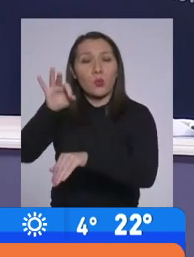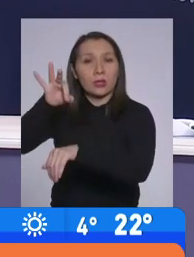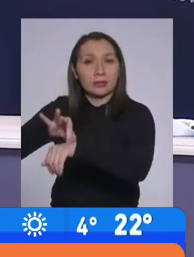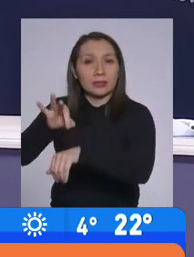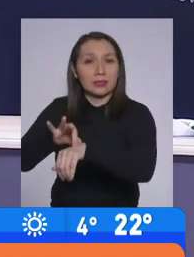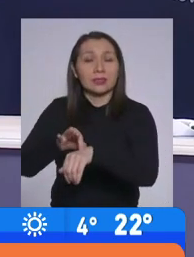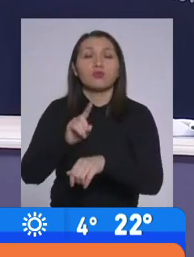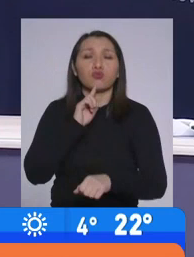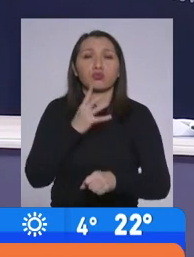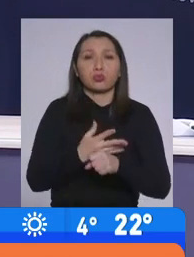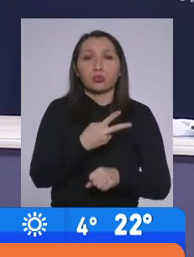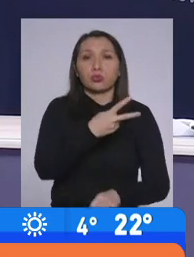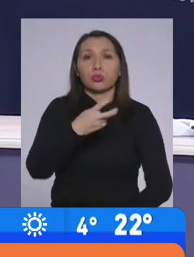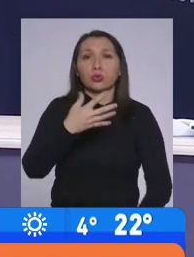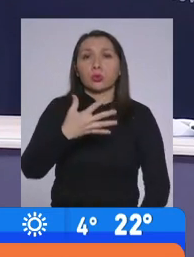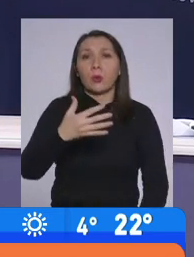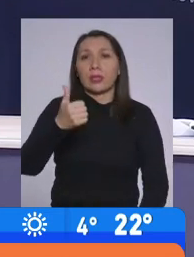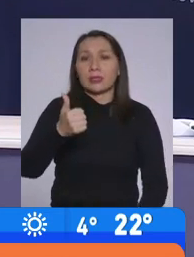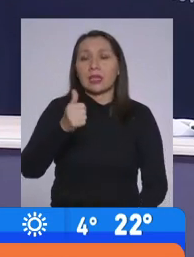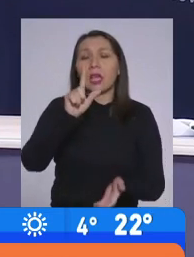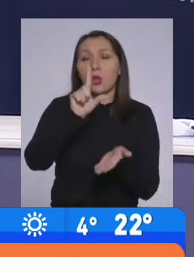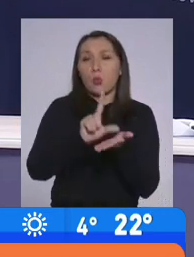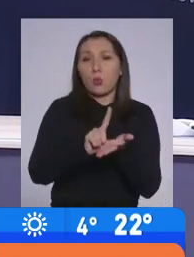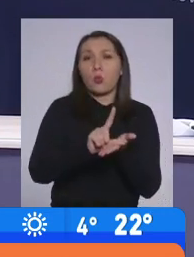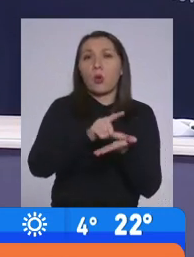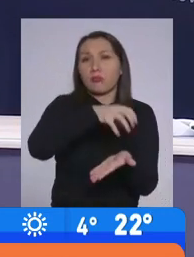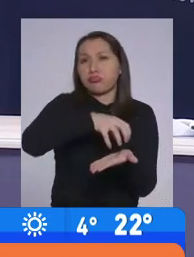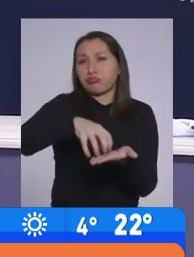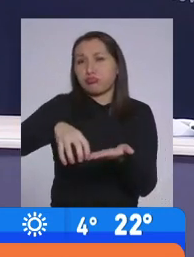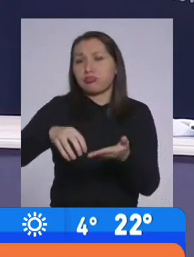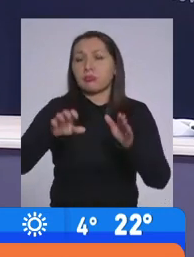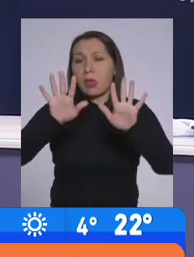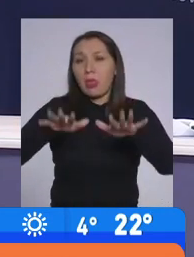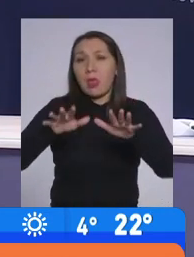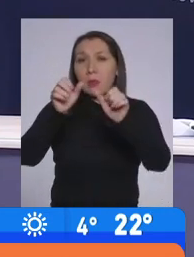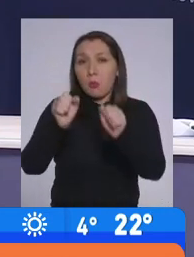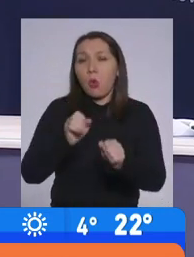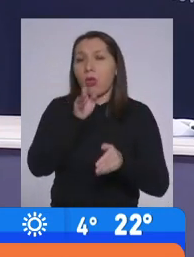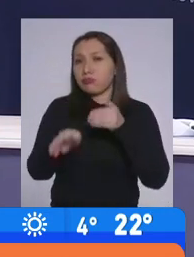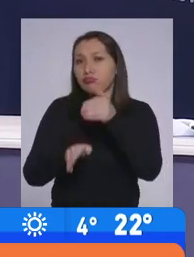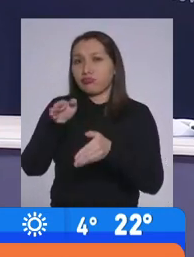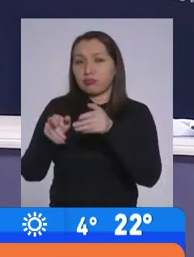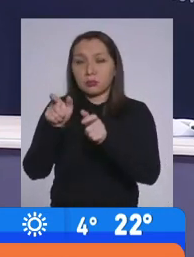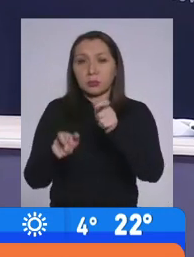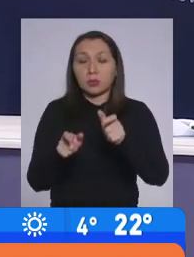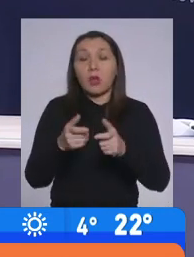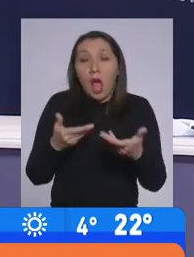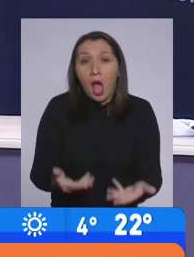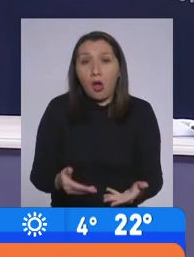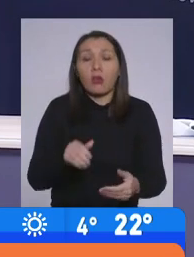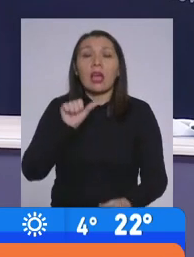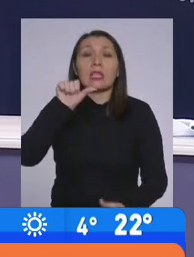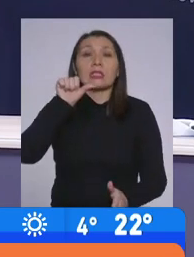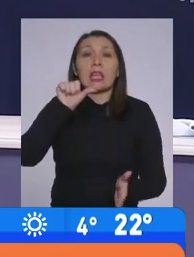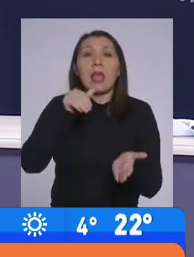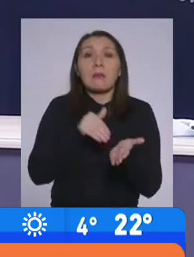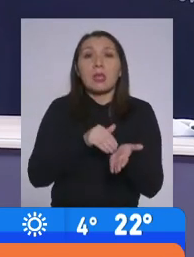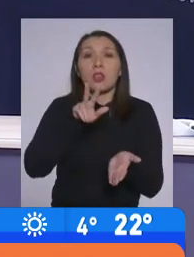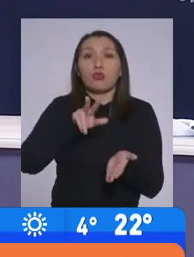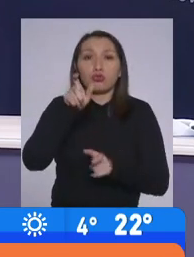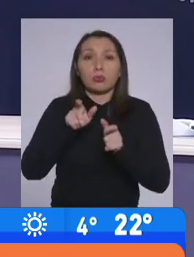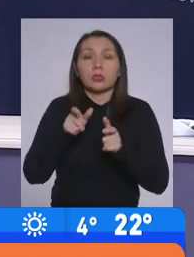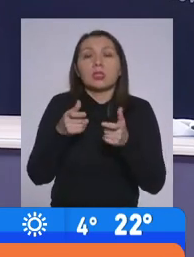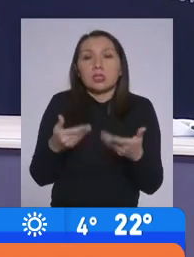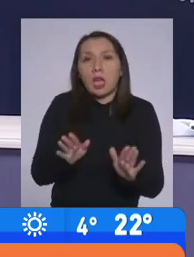contamos con 156 recintos a lo largo de todo nuestro país con más de 10 mil cupos y se encuentran 6 mil 18 personas